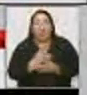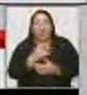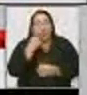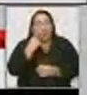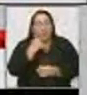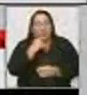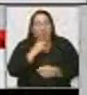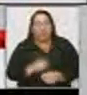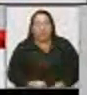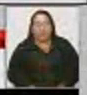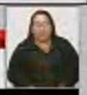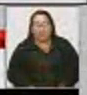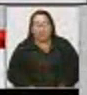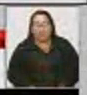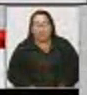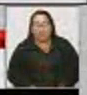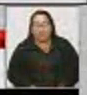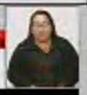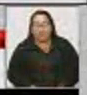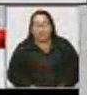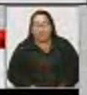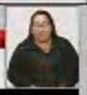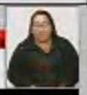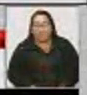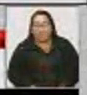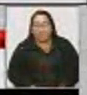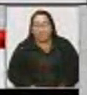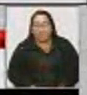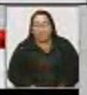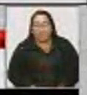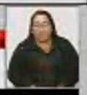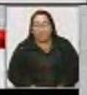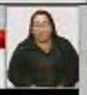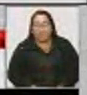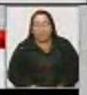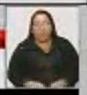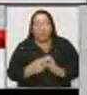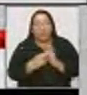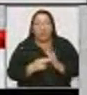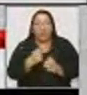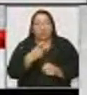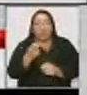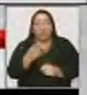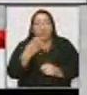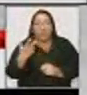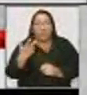entre mujeres y varones. De igual forma, destaca la resolución